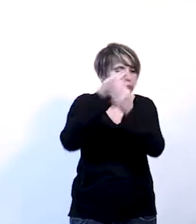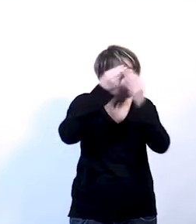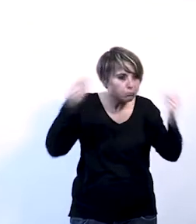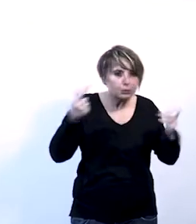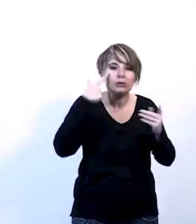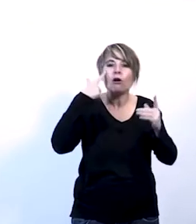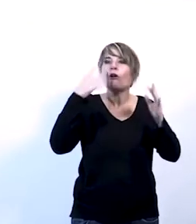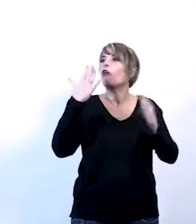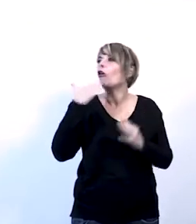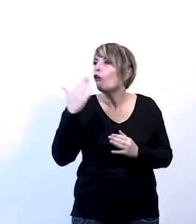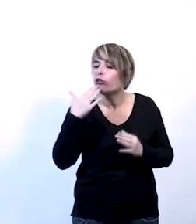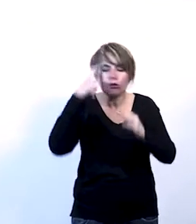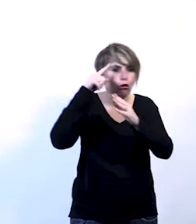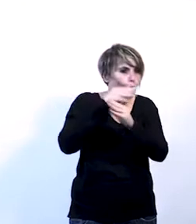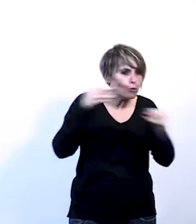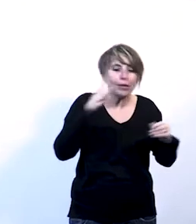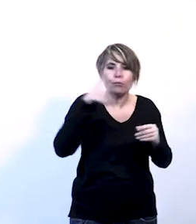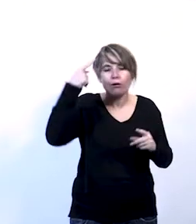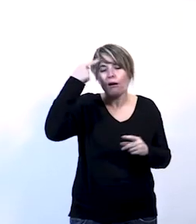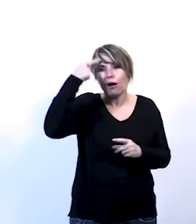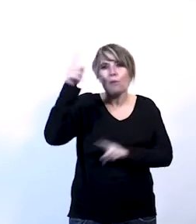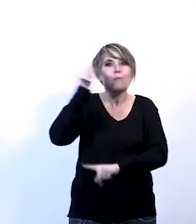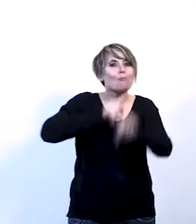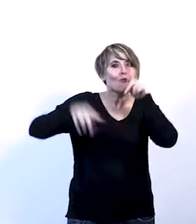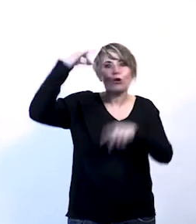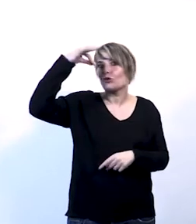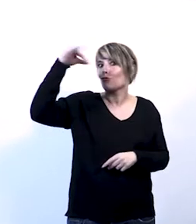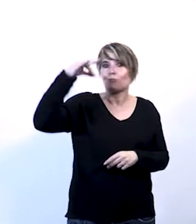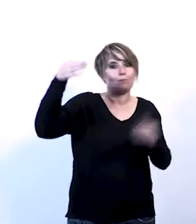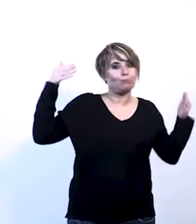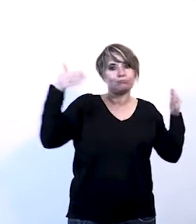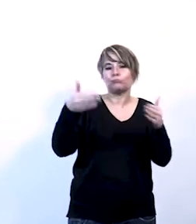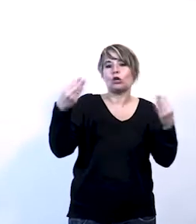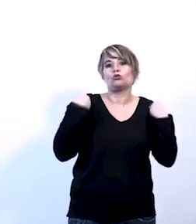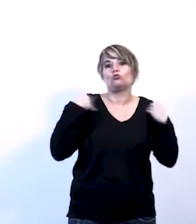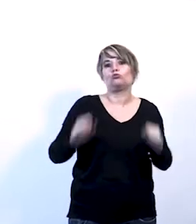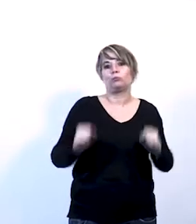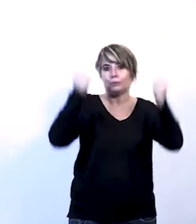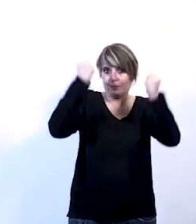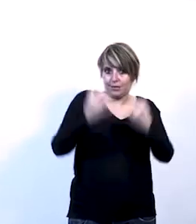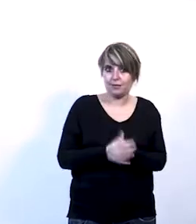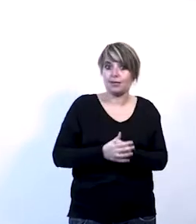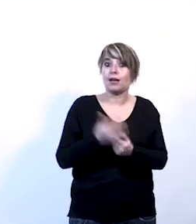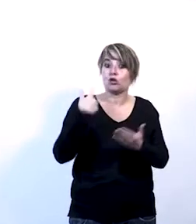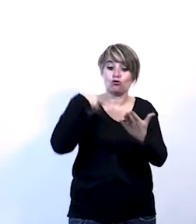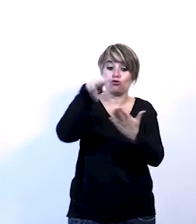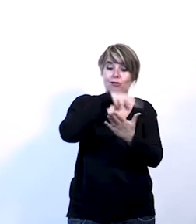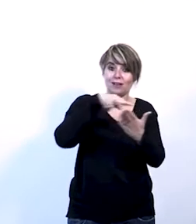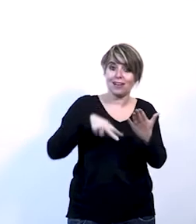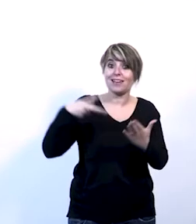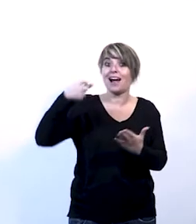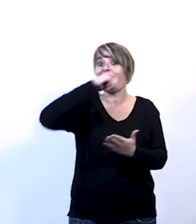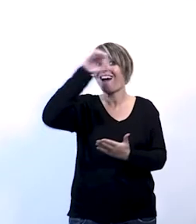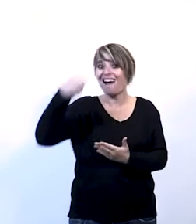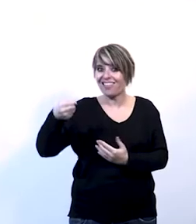de incluso de divertimiento, de ocio, porque solamente puede preocuparse de la supervivencia. Sí. Y cuando yo leía que lo que llega a